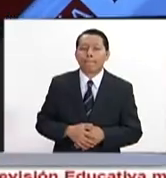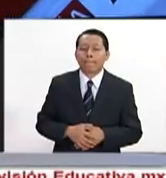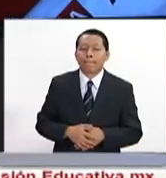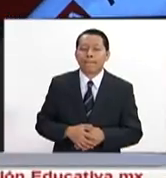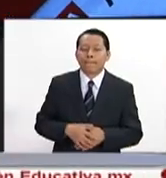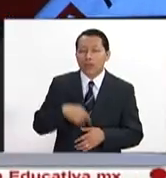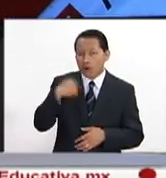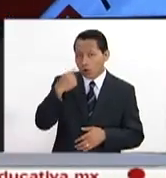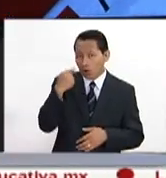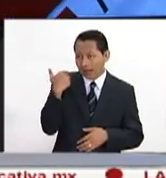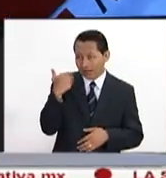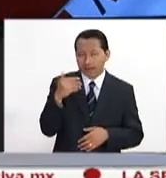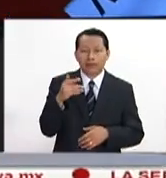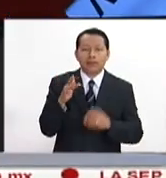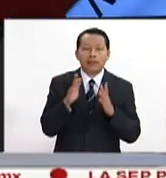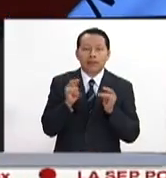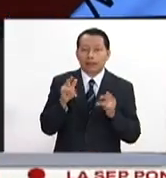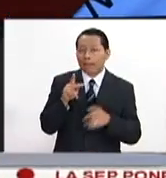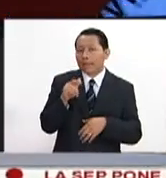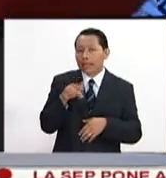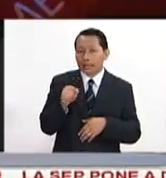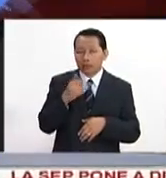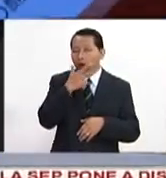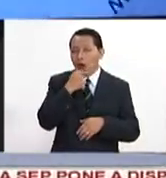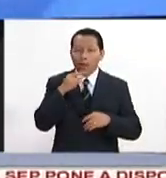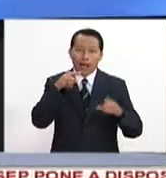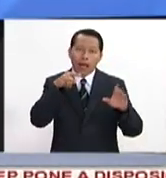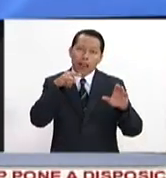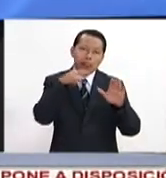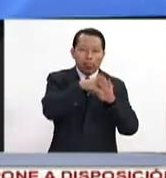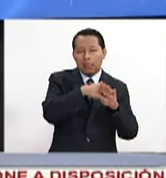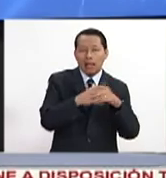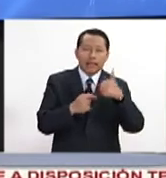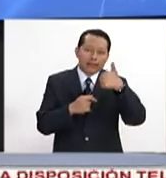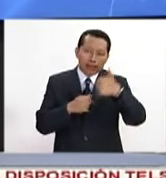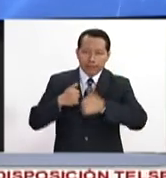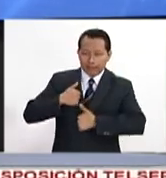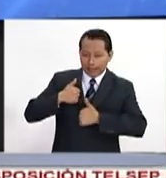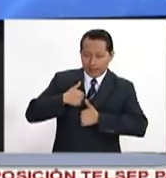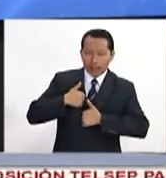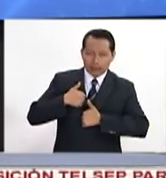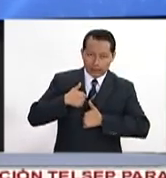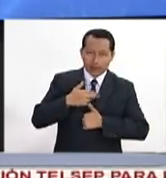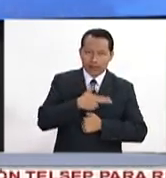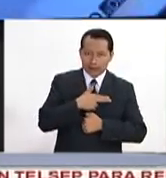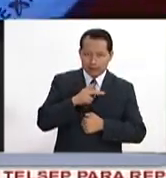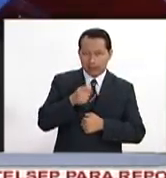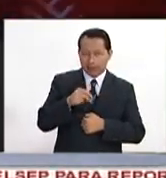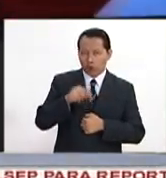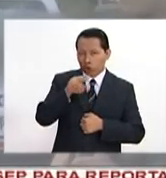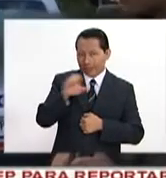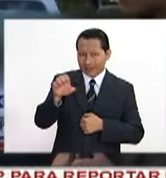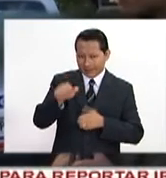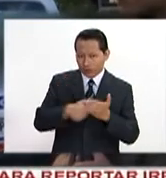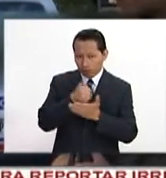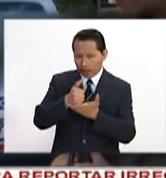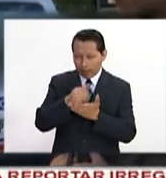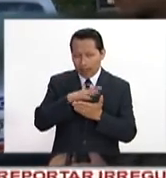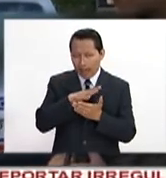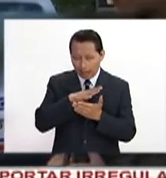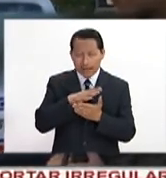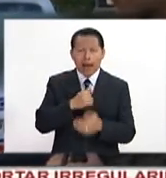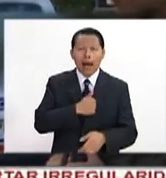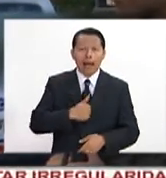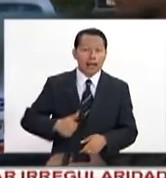Hace unas horas en París, un hombre atropelló a 6 militares en el barrio de Le Bois-Perret, al noroeste de la ciudad, de acuerdo con el